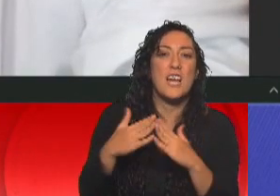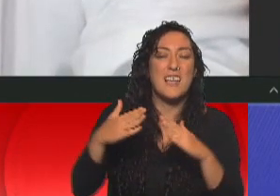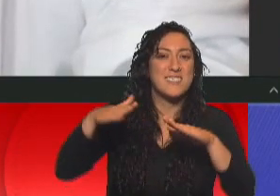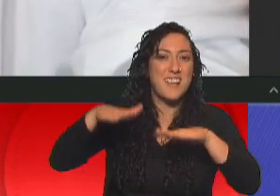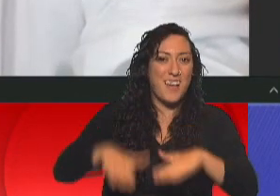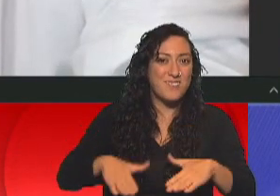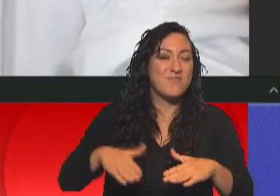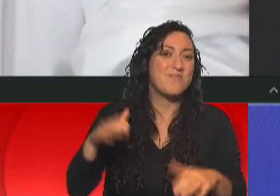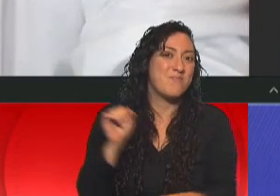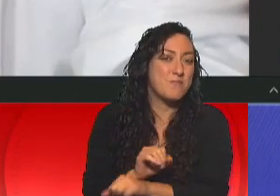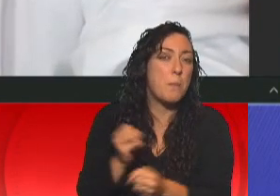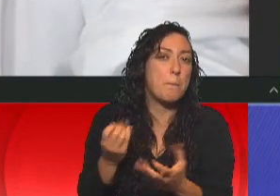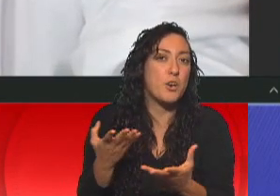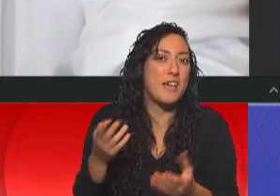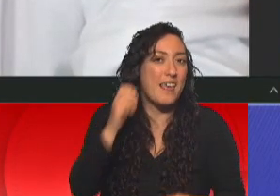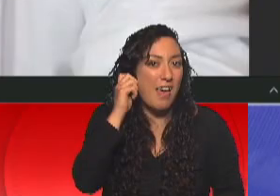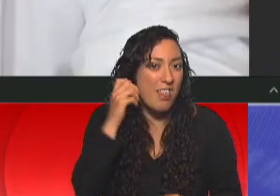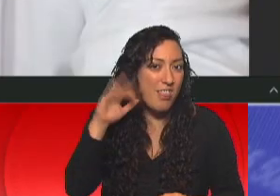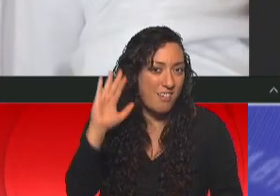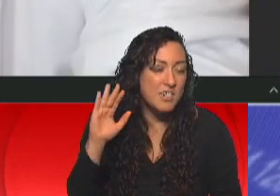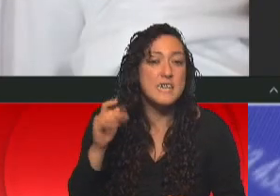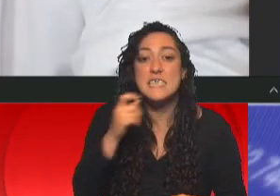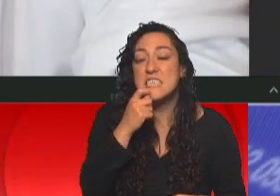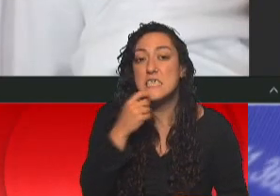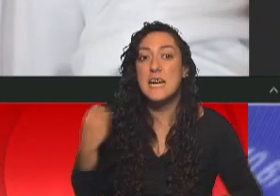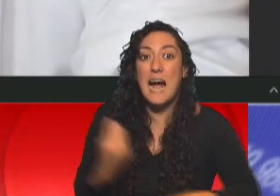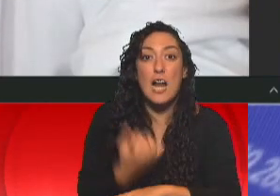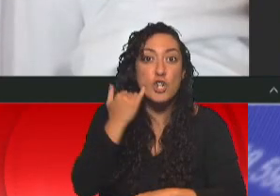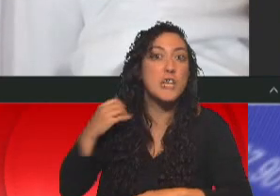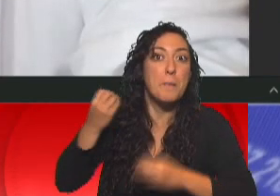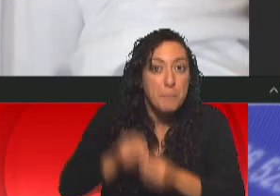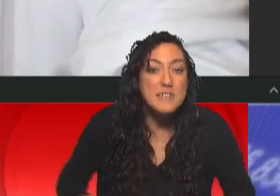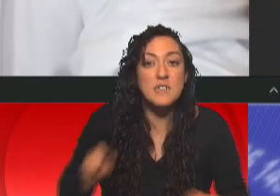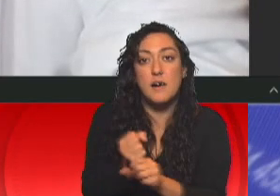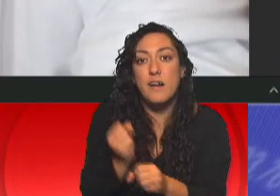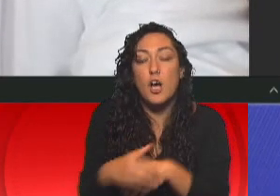Pero, ¿qué pasa con el cargo si ella queda inhabilitada cuando ya asumió el cargo?